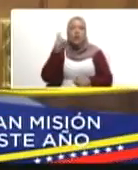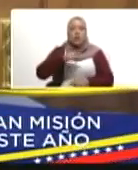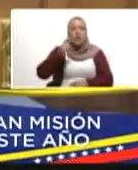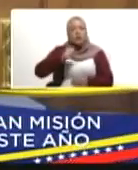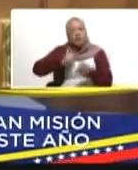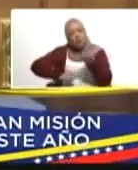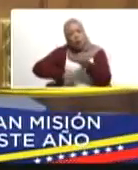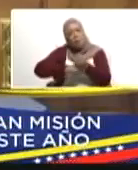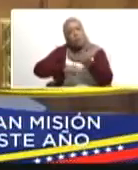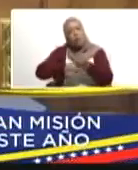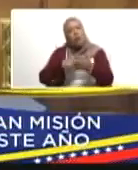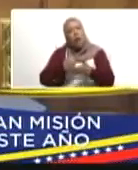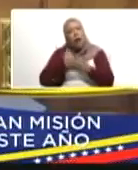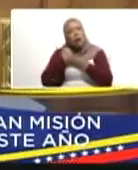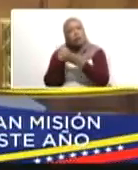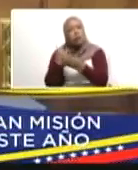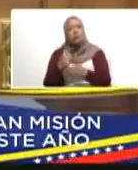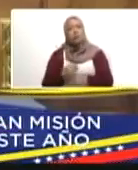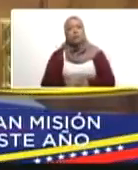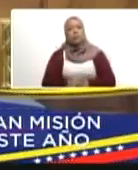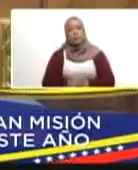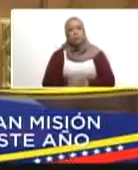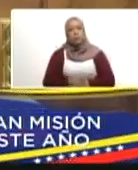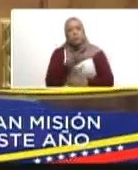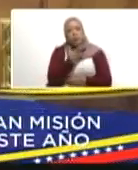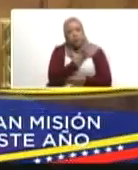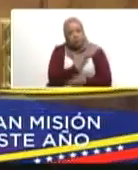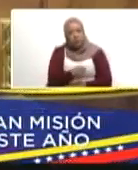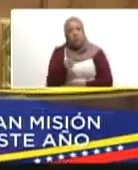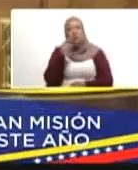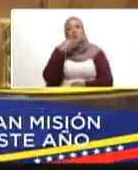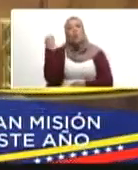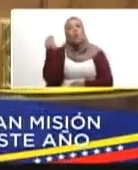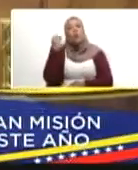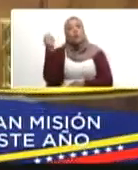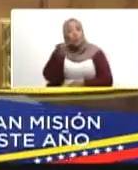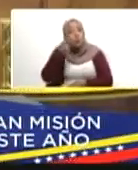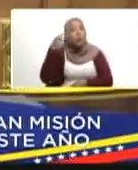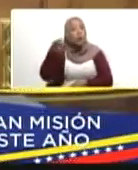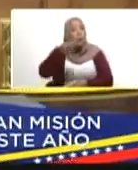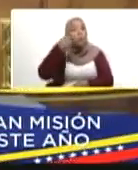apoya ayuda alivio vamos por la juventud